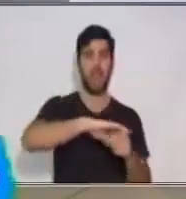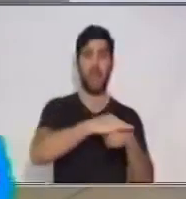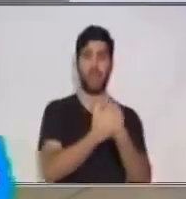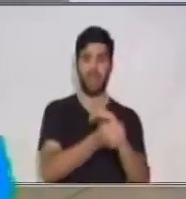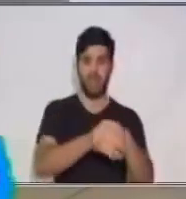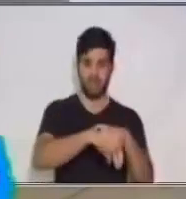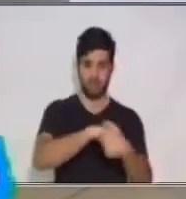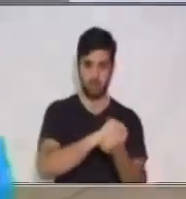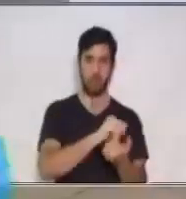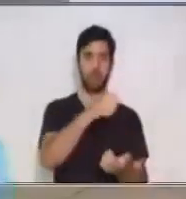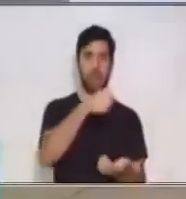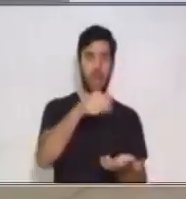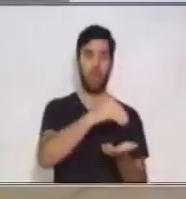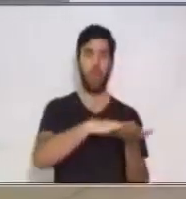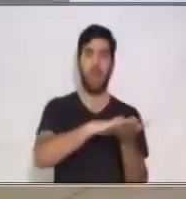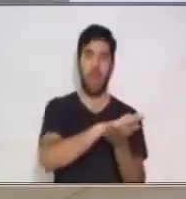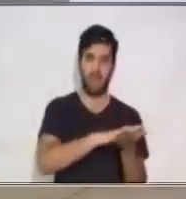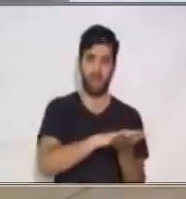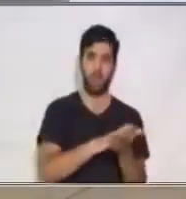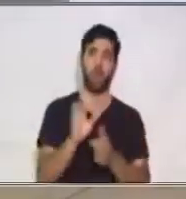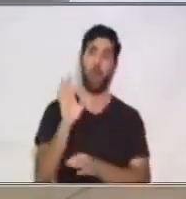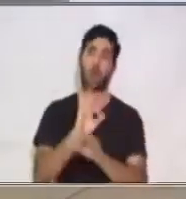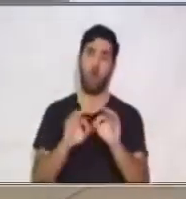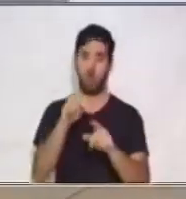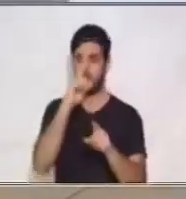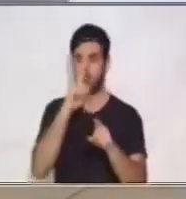con agua y con jabón y si no, también pueden